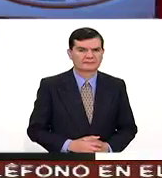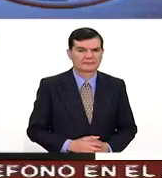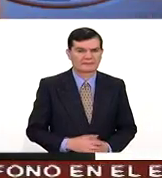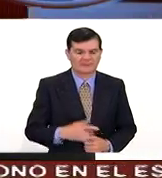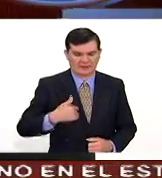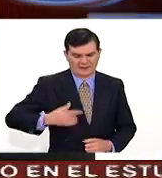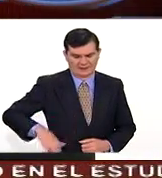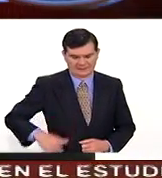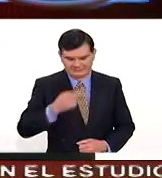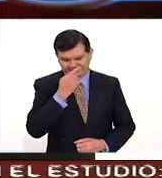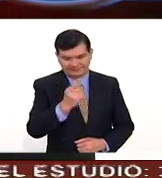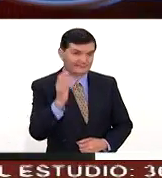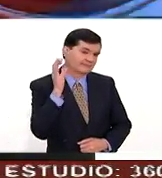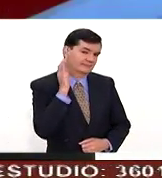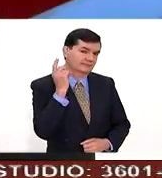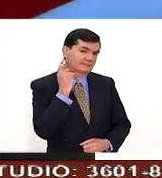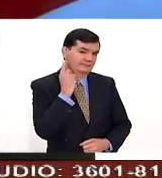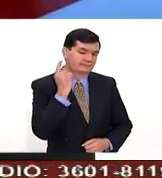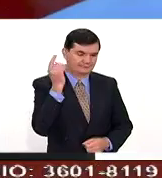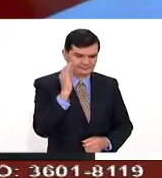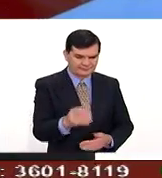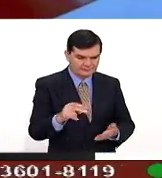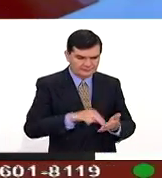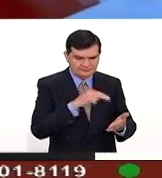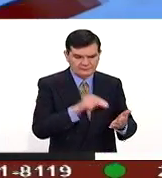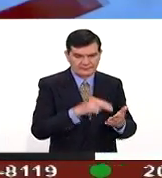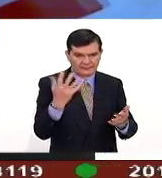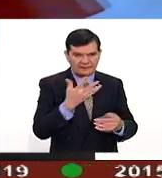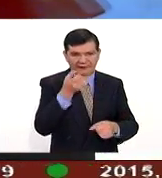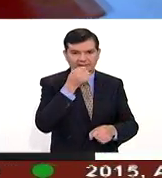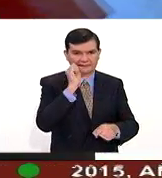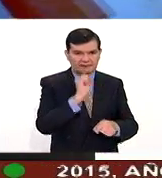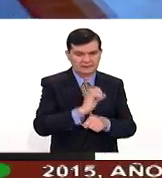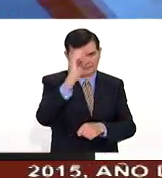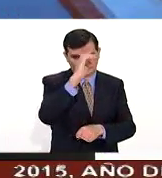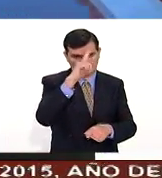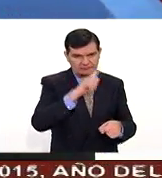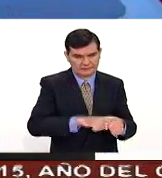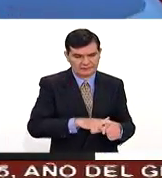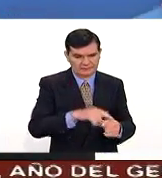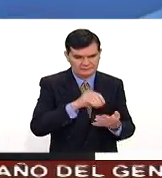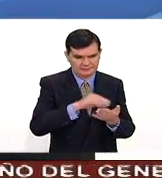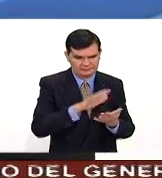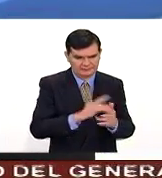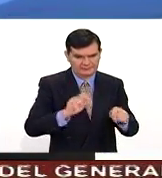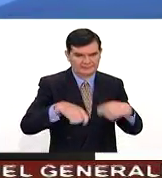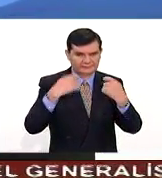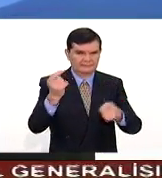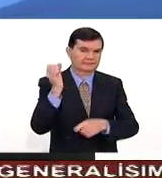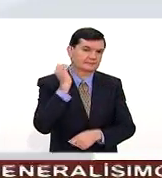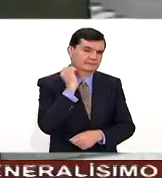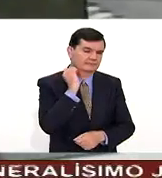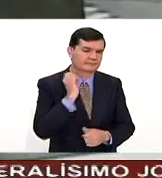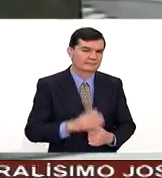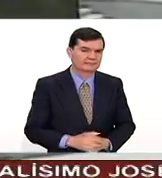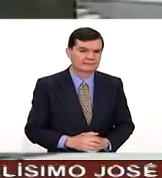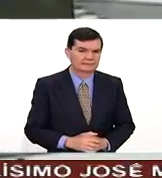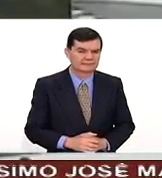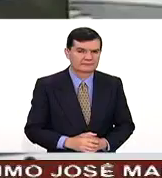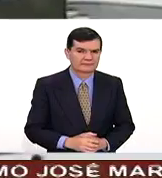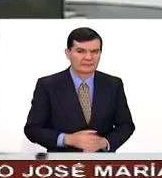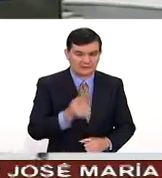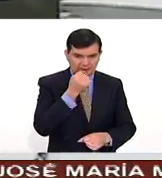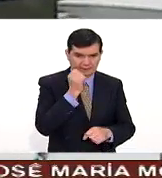Como se lo adelantamos, la Cámara de Diputados aprobó la creación de la Secretaría de Cultura. El dictamen pasó al Senado.